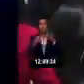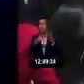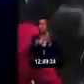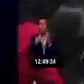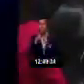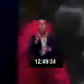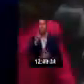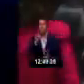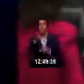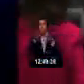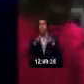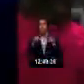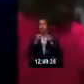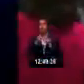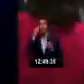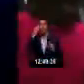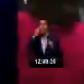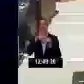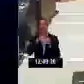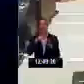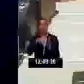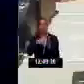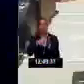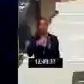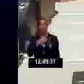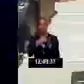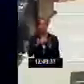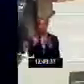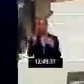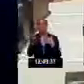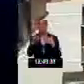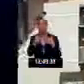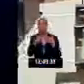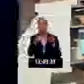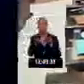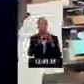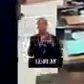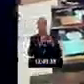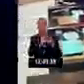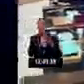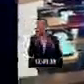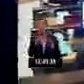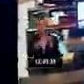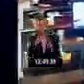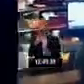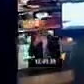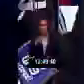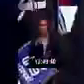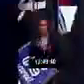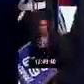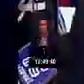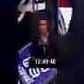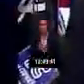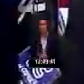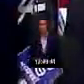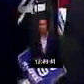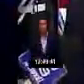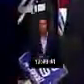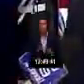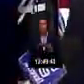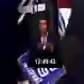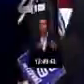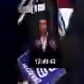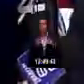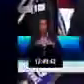proceso con el cual ellos también apunten a lo que sería la eliminación de este organismo. Escuchemos qué es lo que dijo en el pleno. A través de